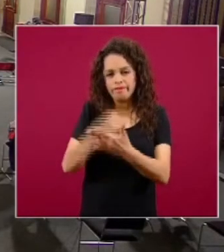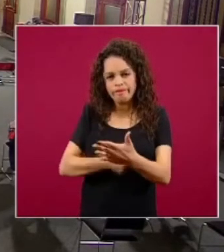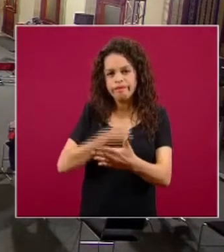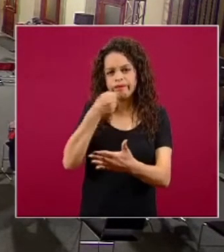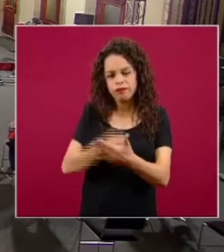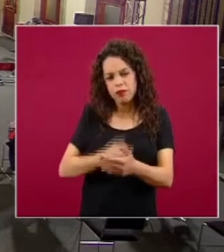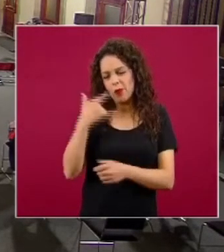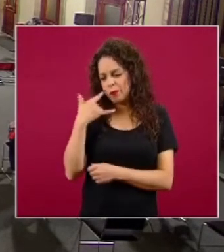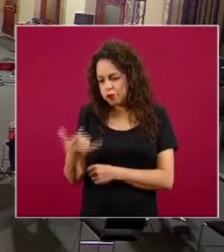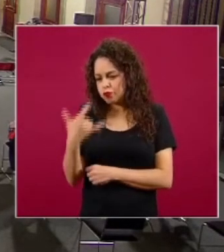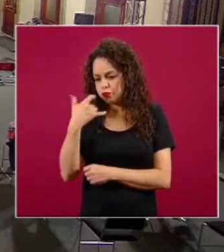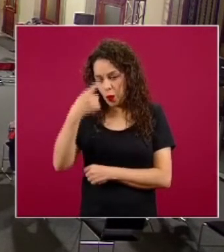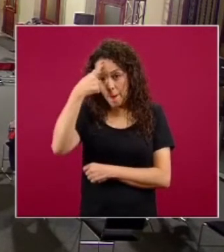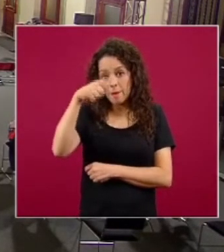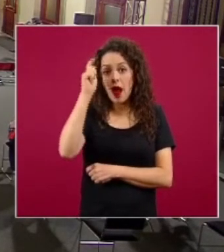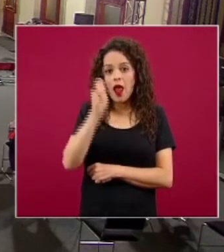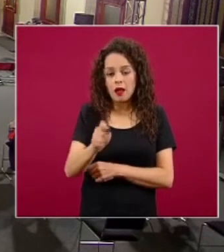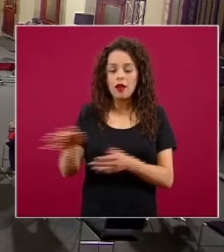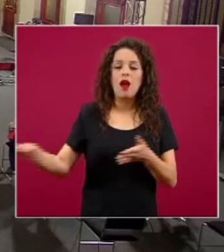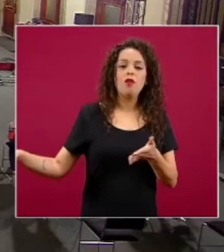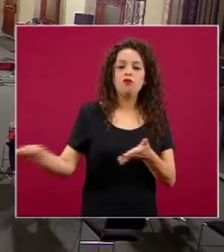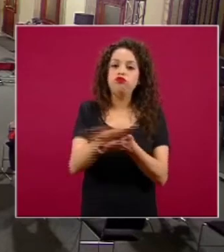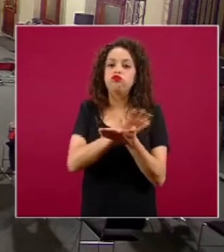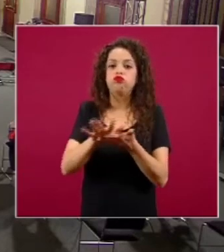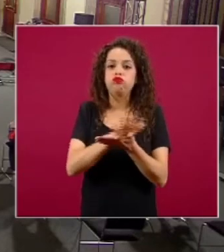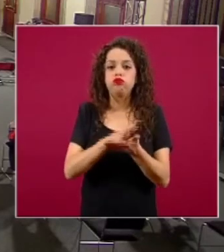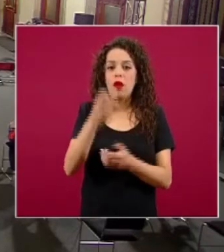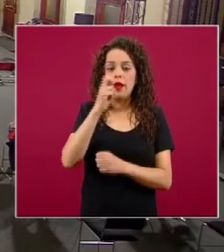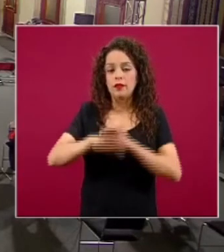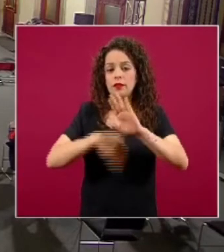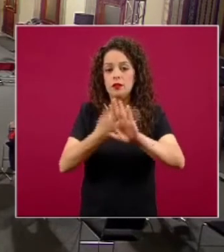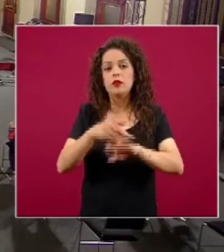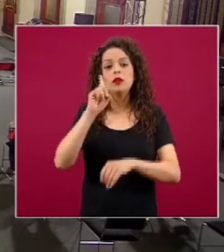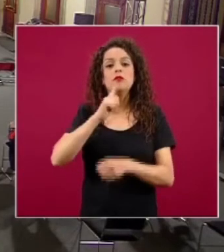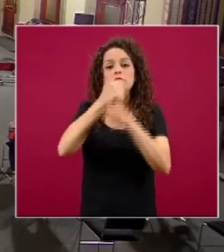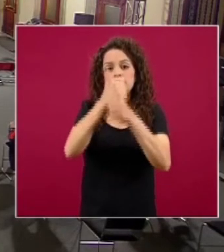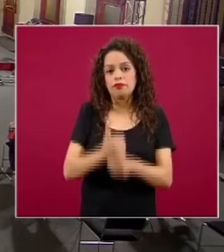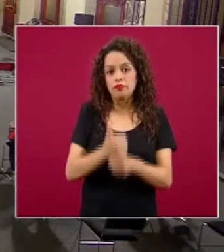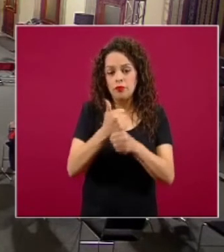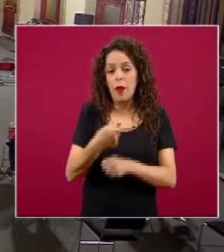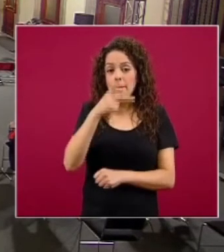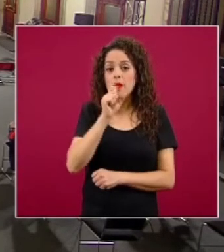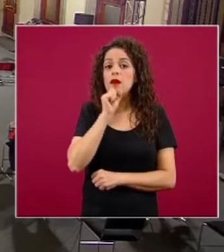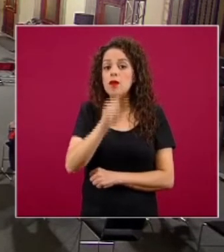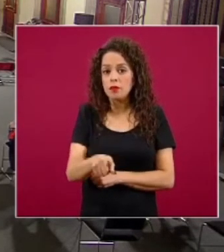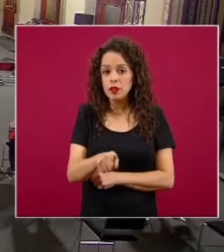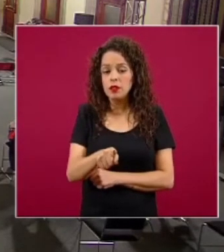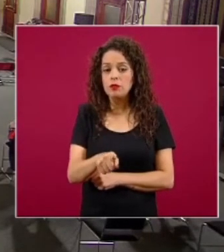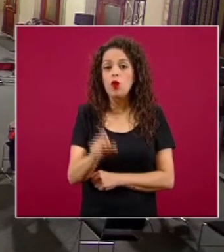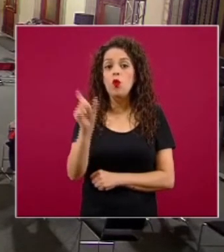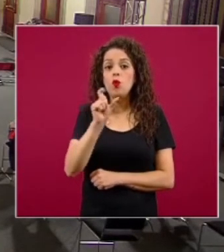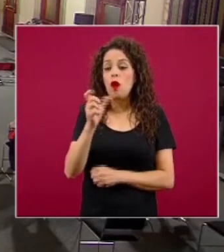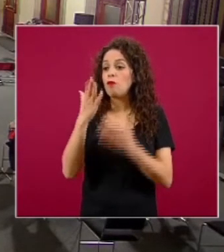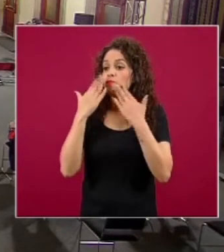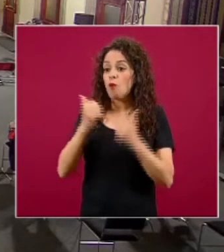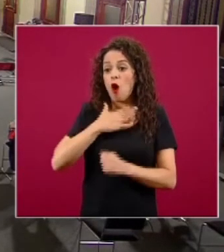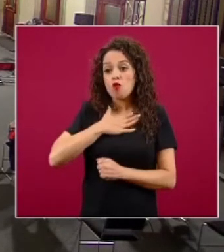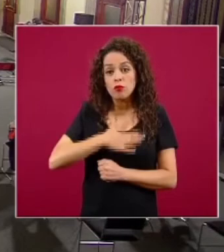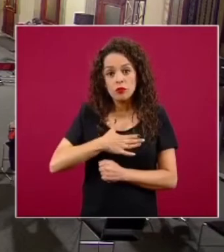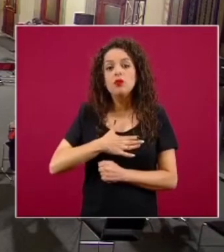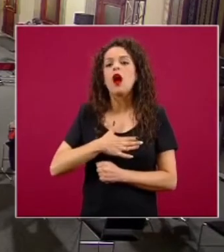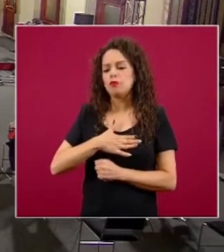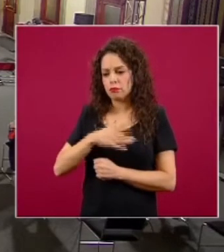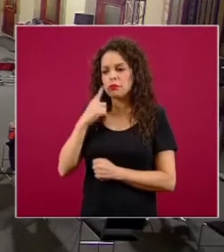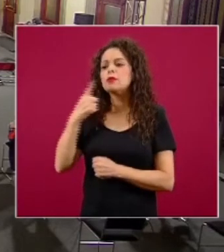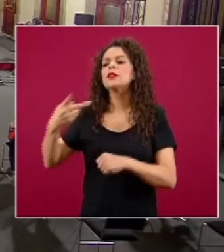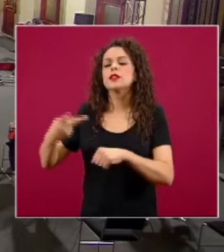eliminación de las violencias, pero también de la impunidad, de la corrupción y también de aquellos obstáculos que evitan